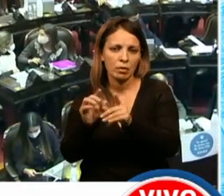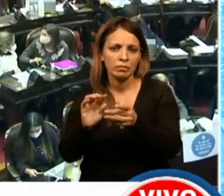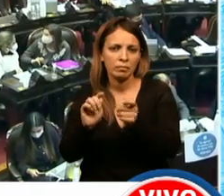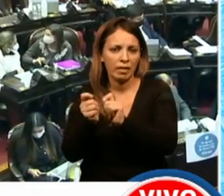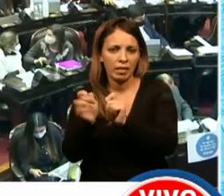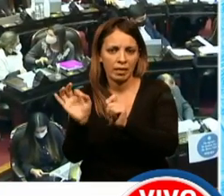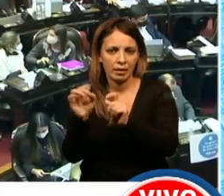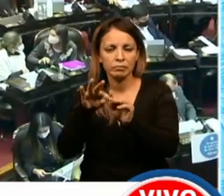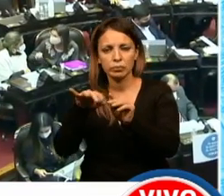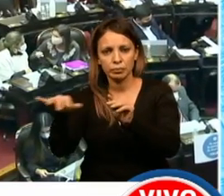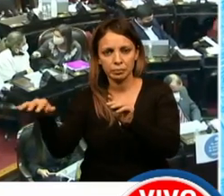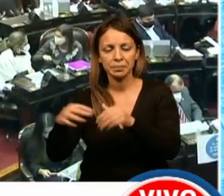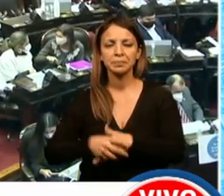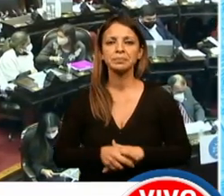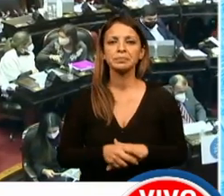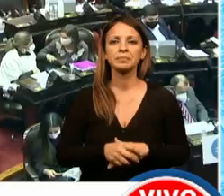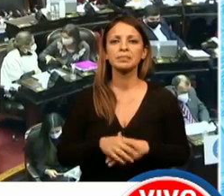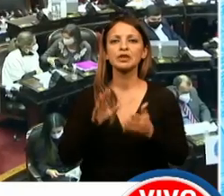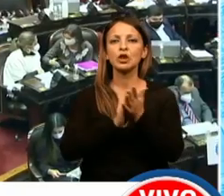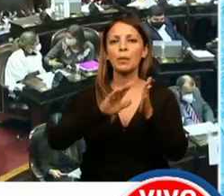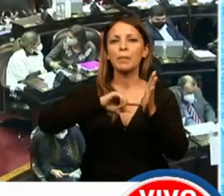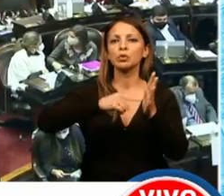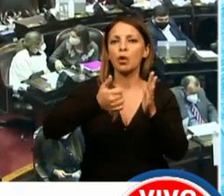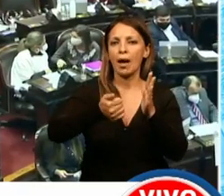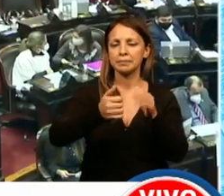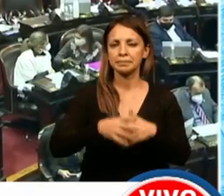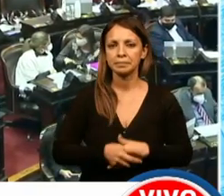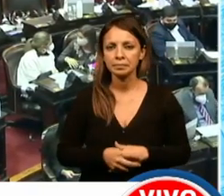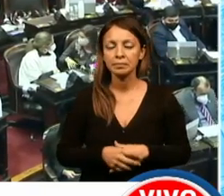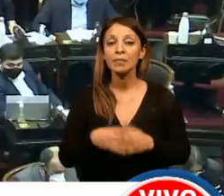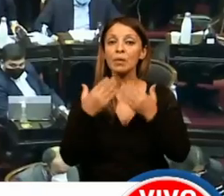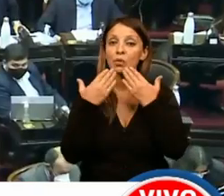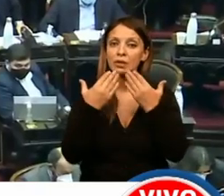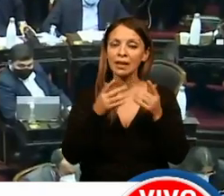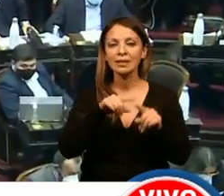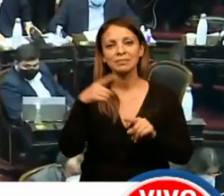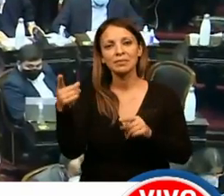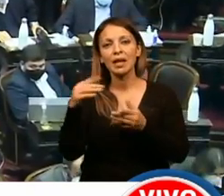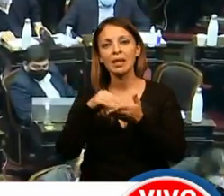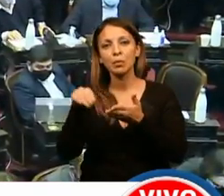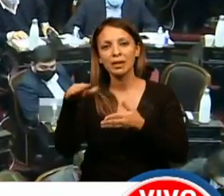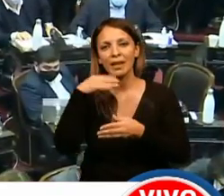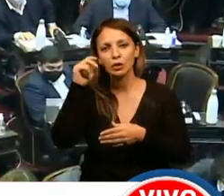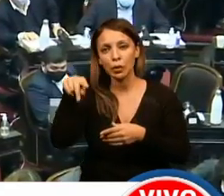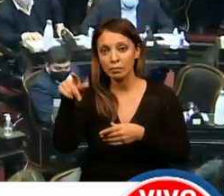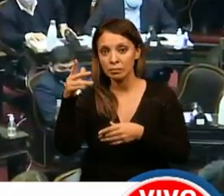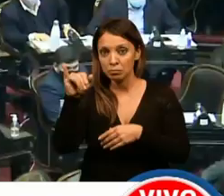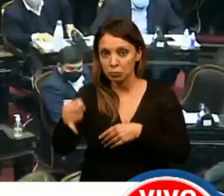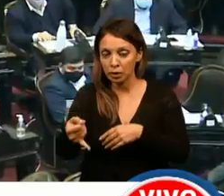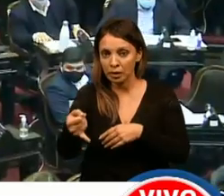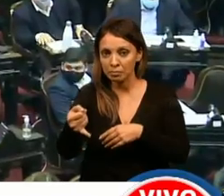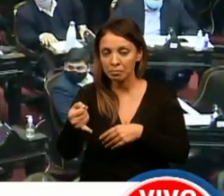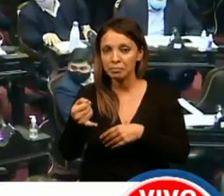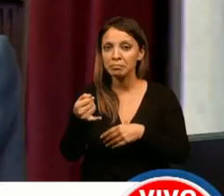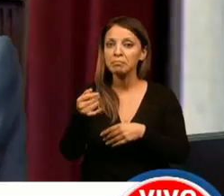el proyecto con respecto al punto gracias diputados fernández diputadas swing para que